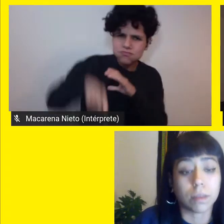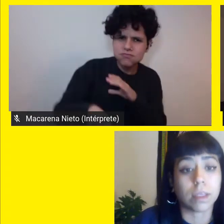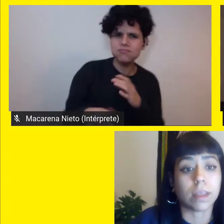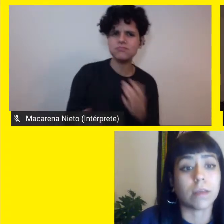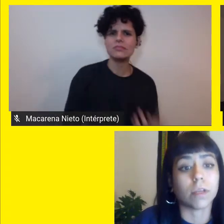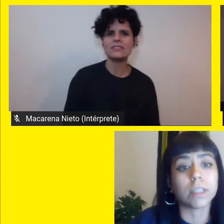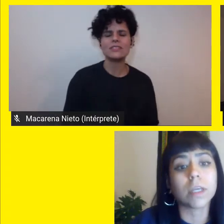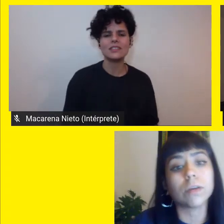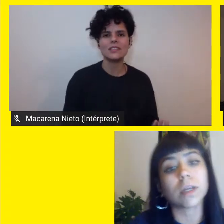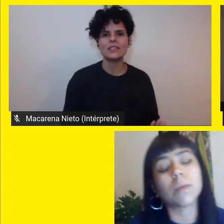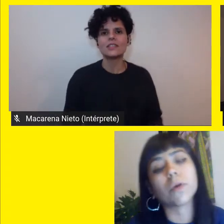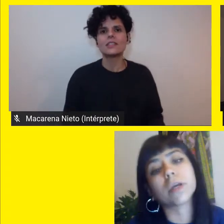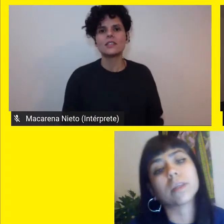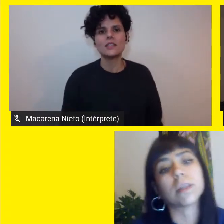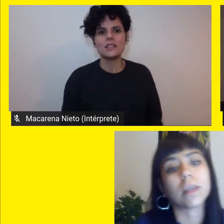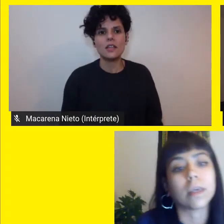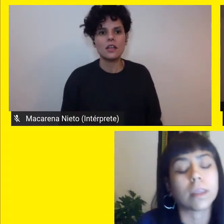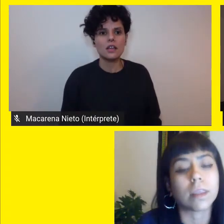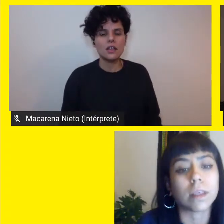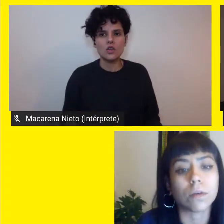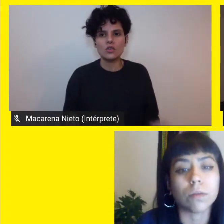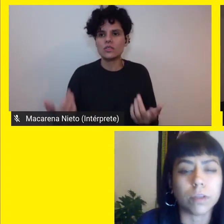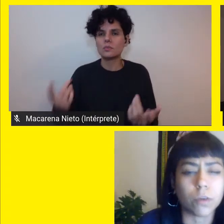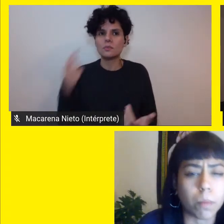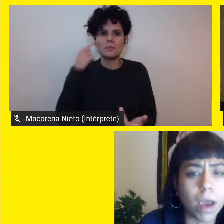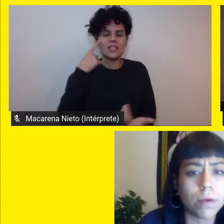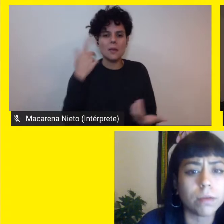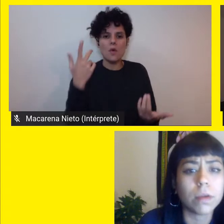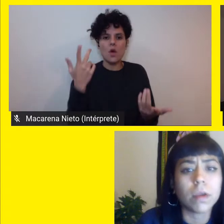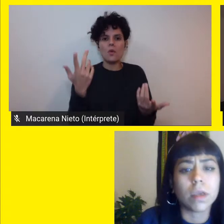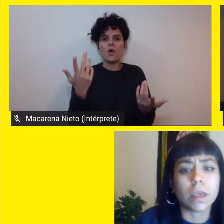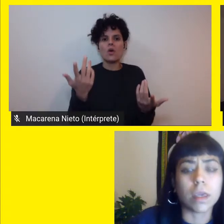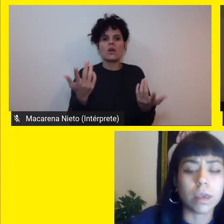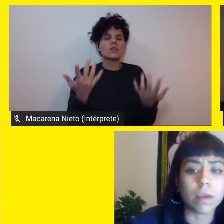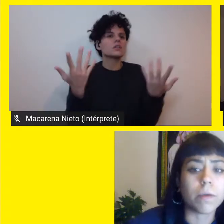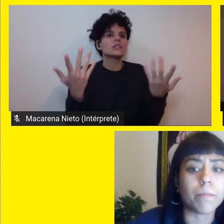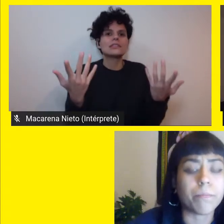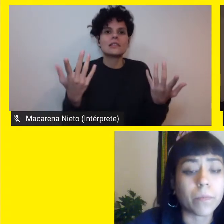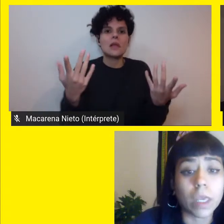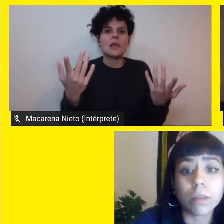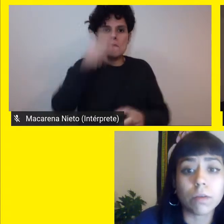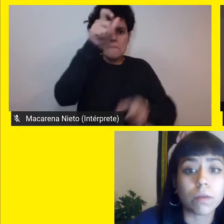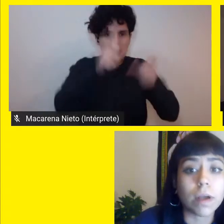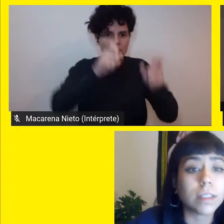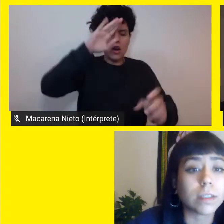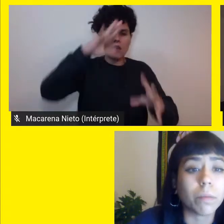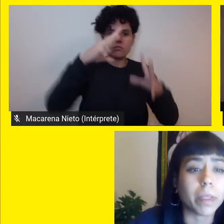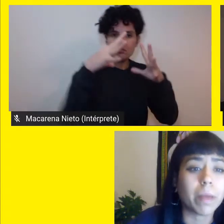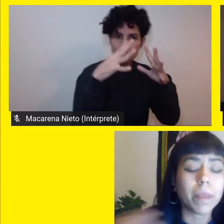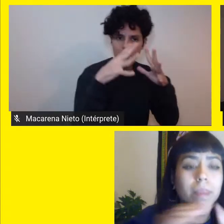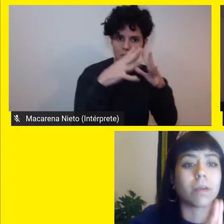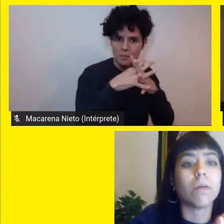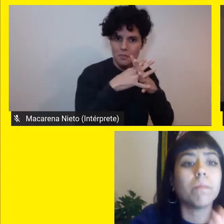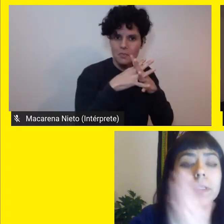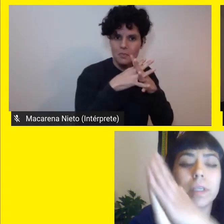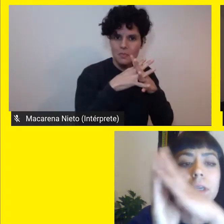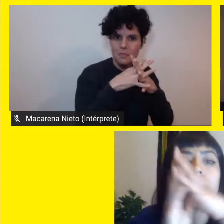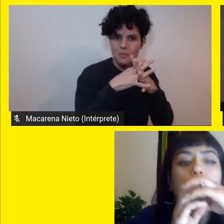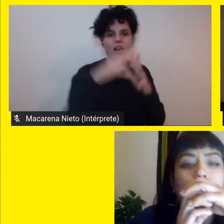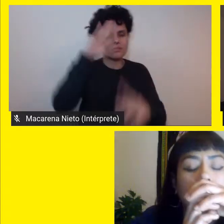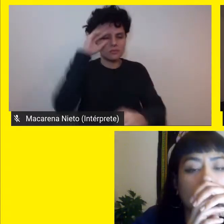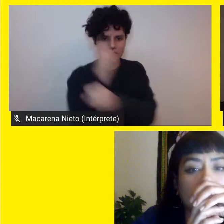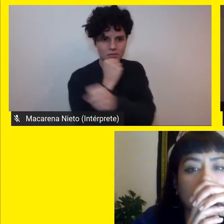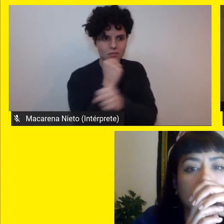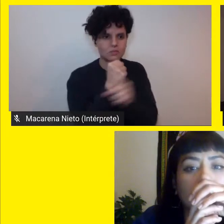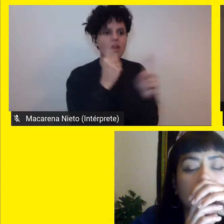o sea, desde la violencia contra la mujer, desde los uniformados, esto lo hace completamente cómplice.